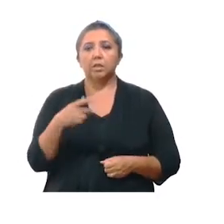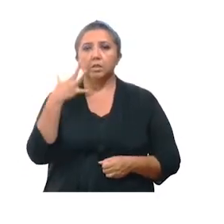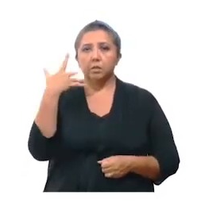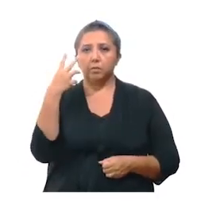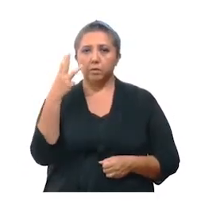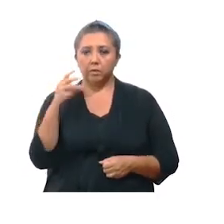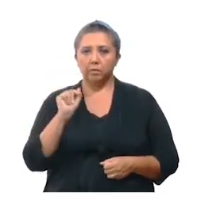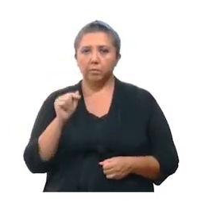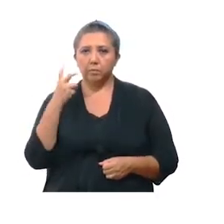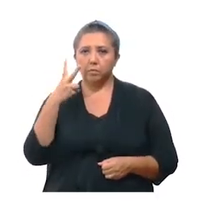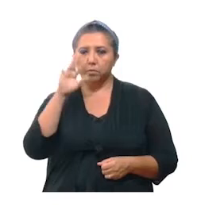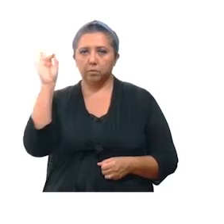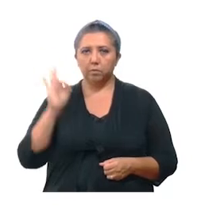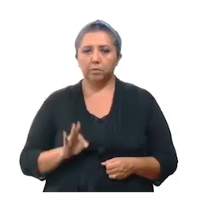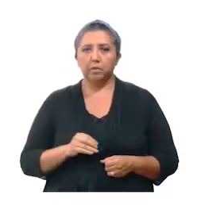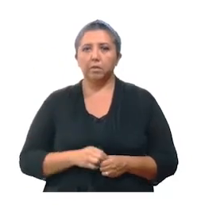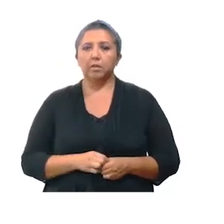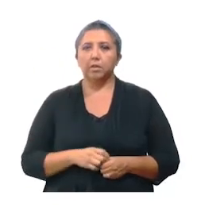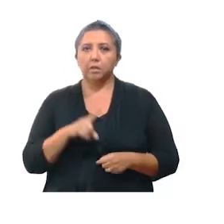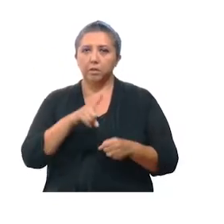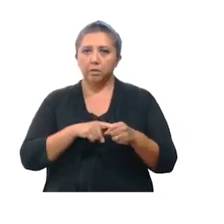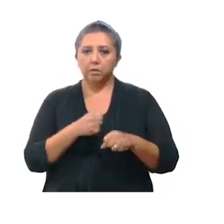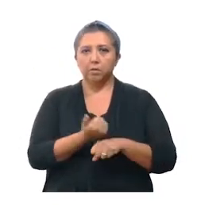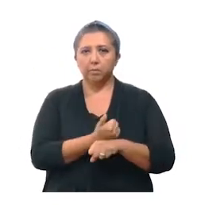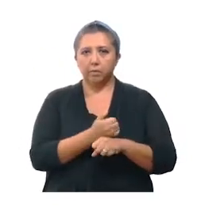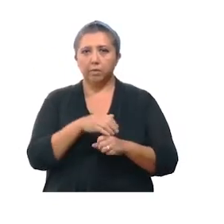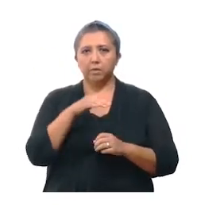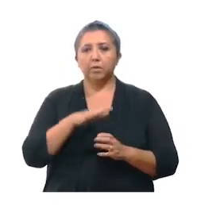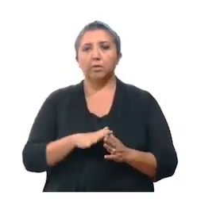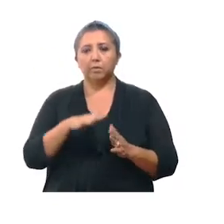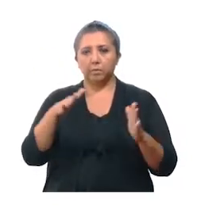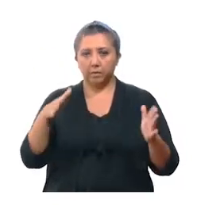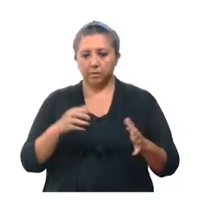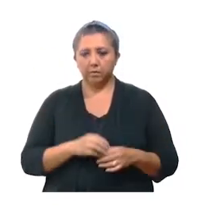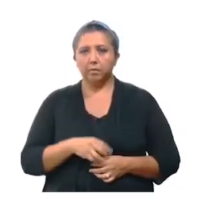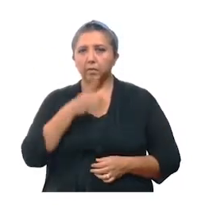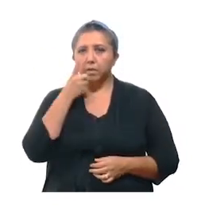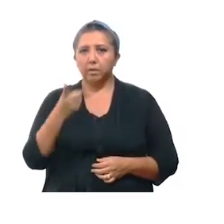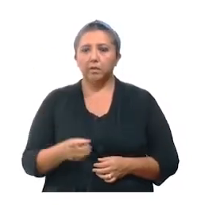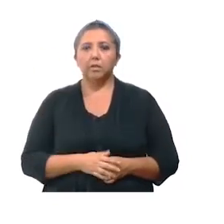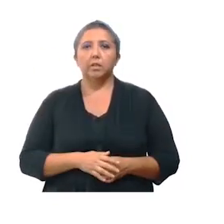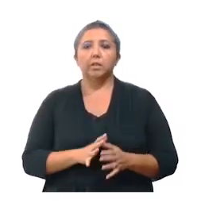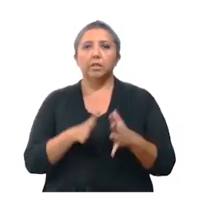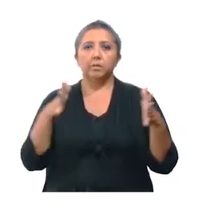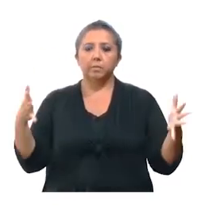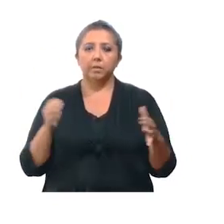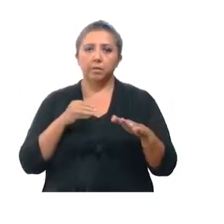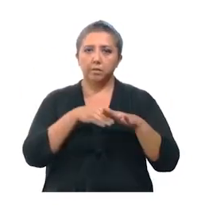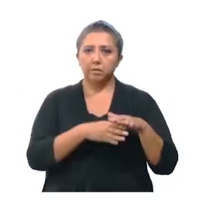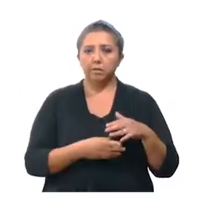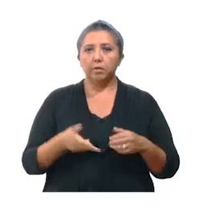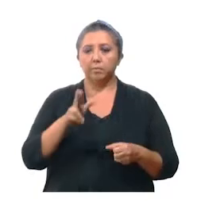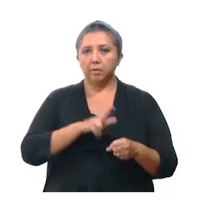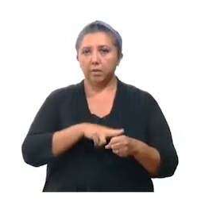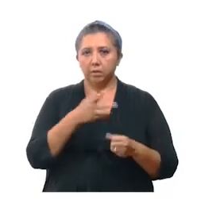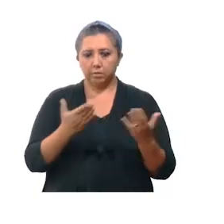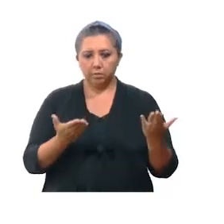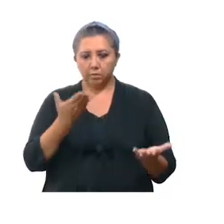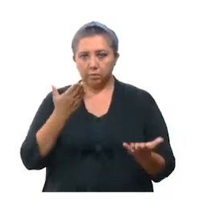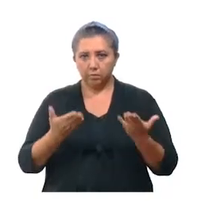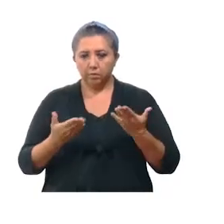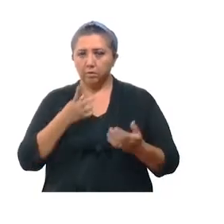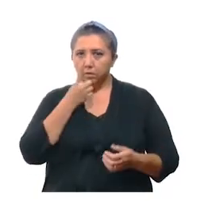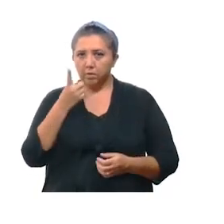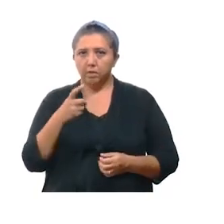del 53.2%, es color amarillo y está en ascenso. El incremento en admisiones hospitalarias de la semana con respecto